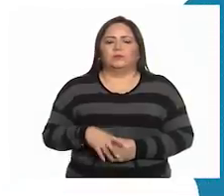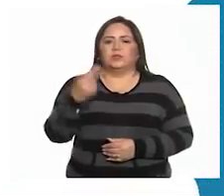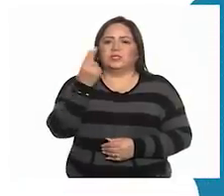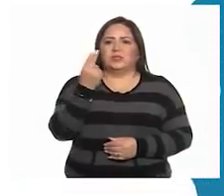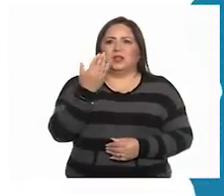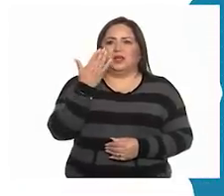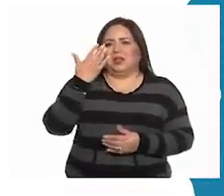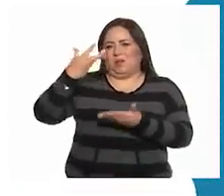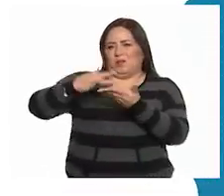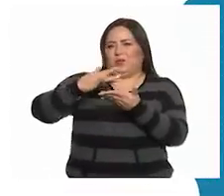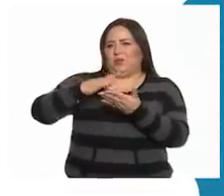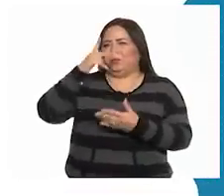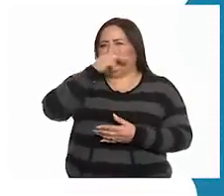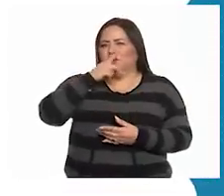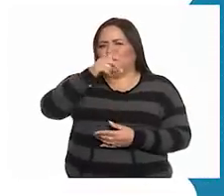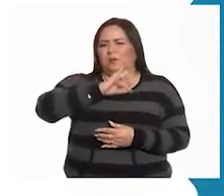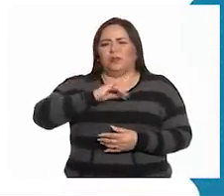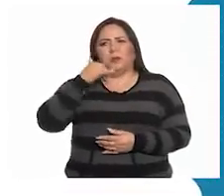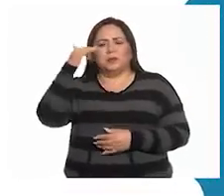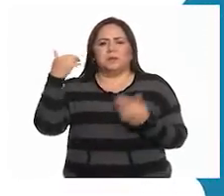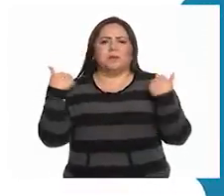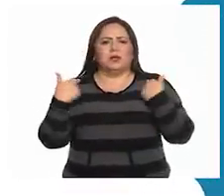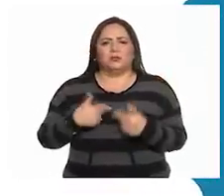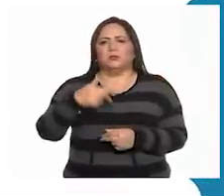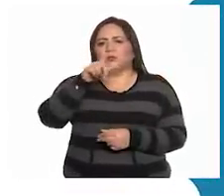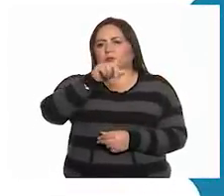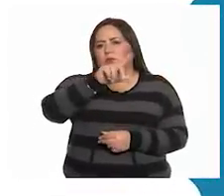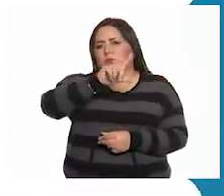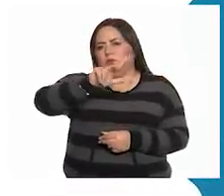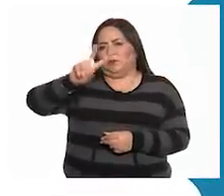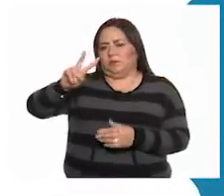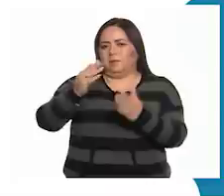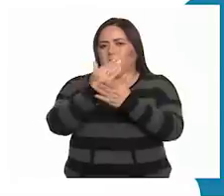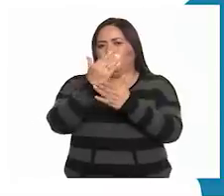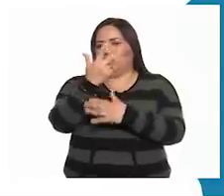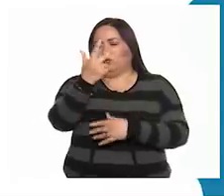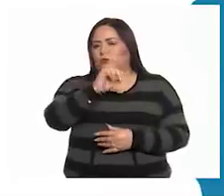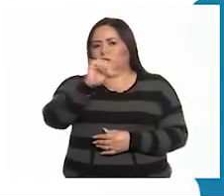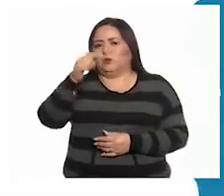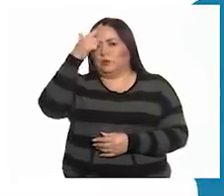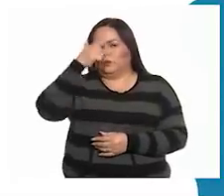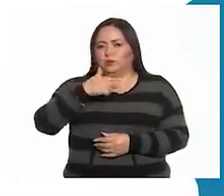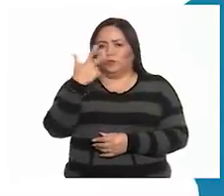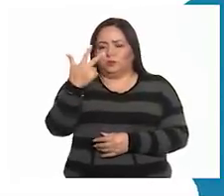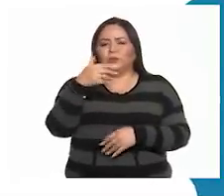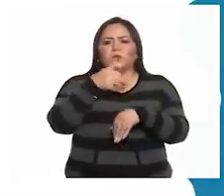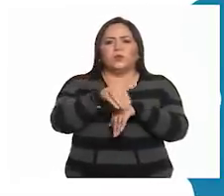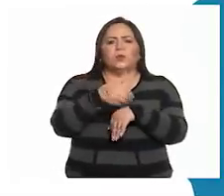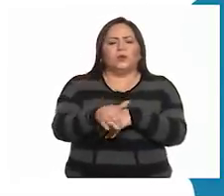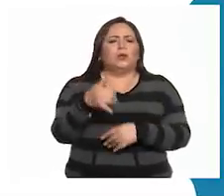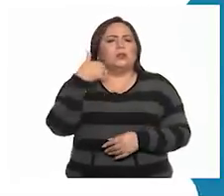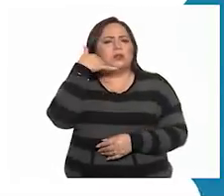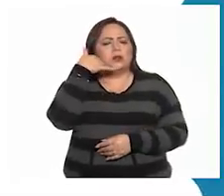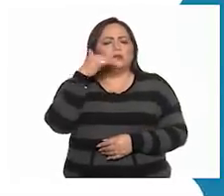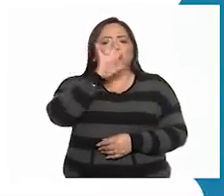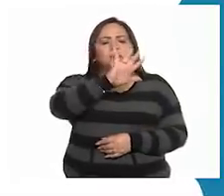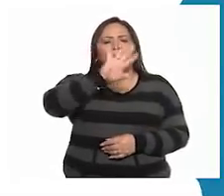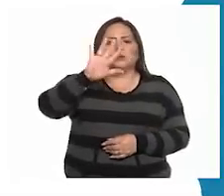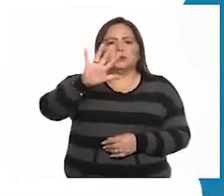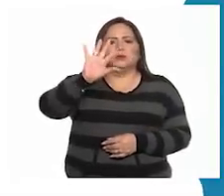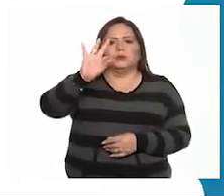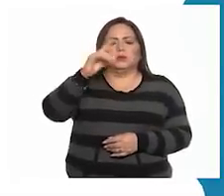Para solicitar apoyo pedagógico, comunícate con maestras y maestros de lunes a viernes de 8 a 20 horas al